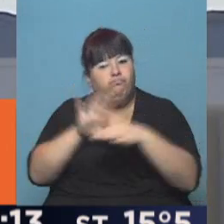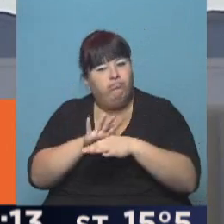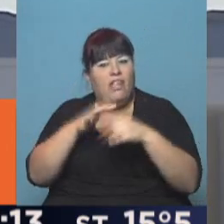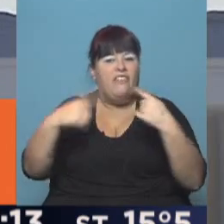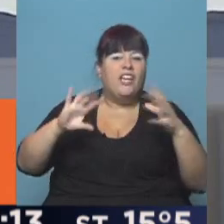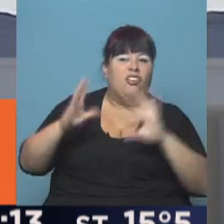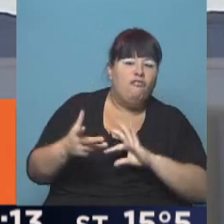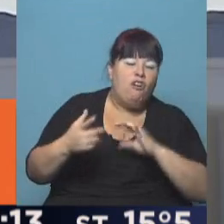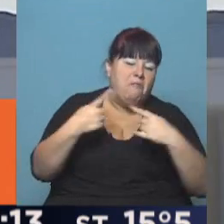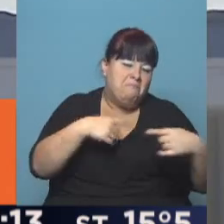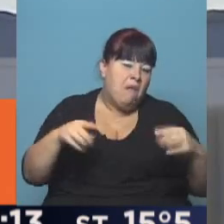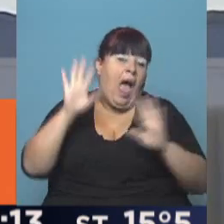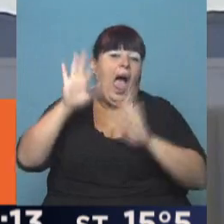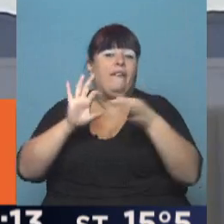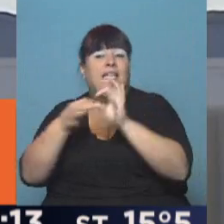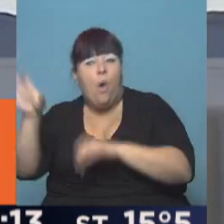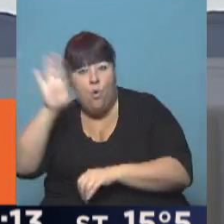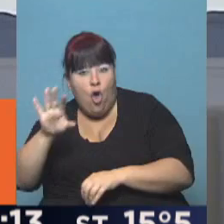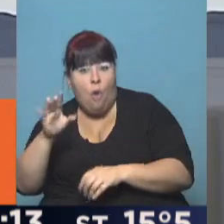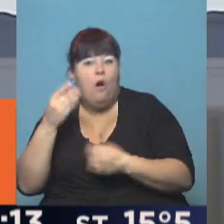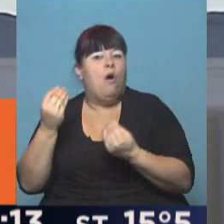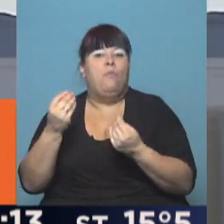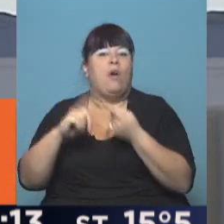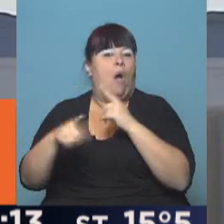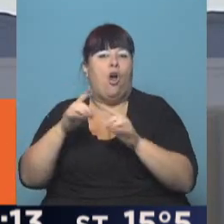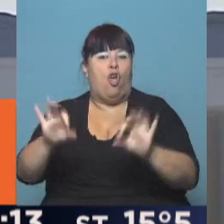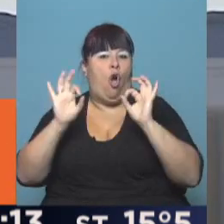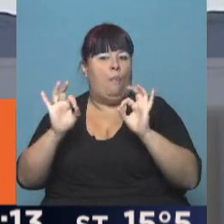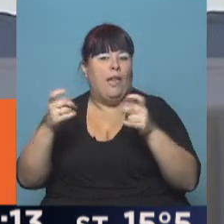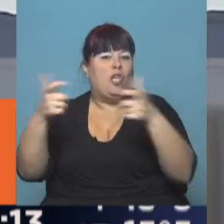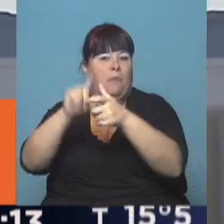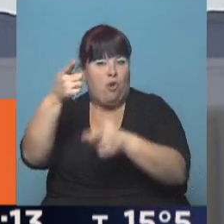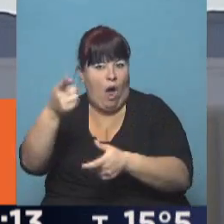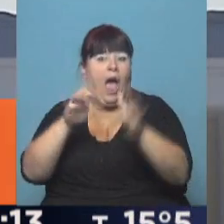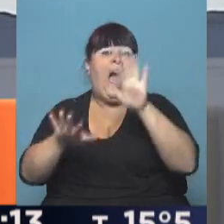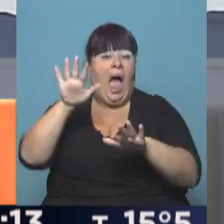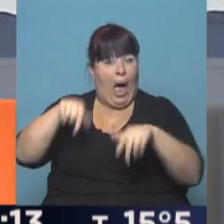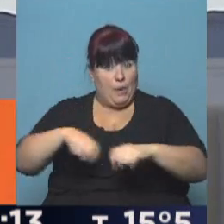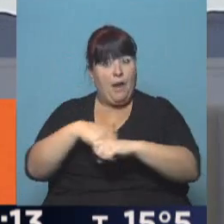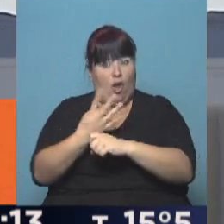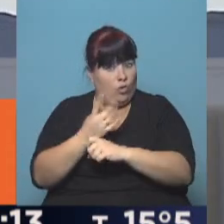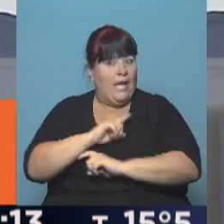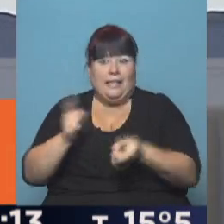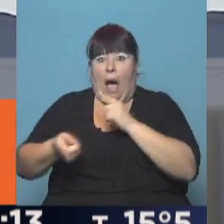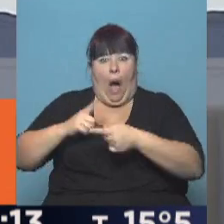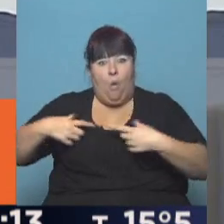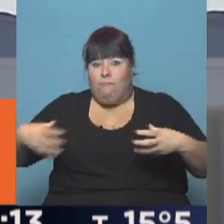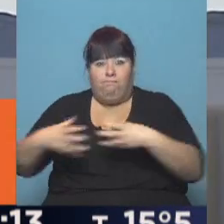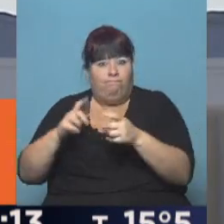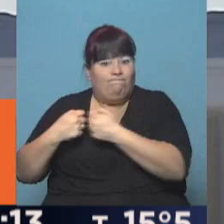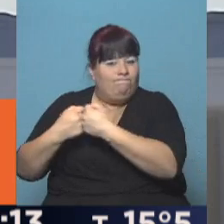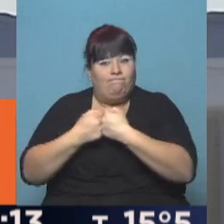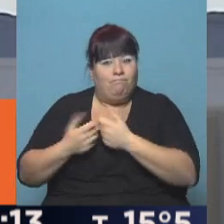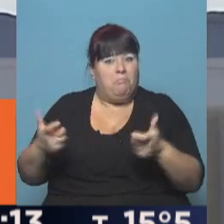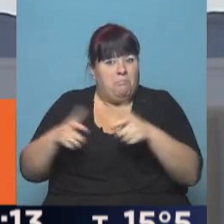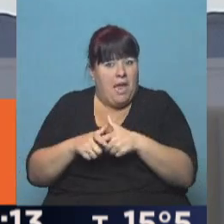distintos motivos, a veces Europa, porque no había consenso pleno entre sus miembros, a veces el Mercosur, porque tampoco había consenso pleno entre